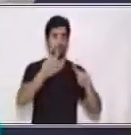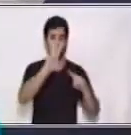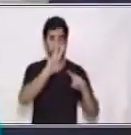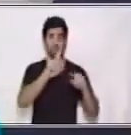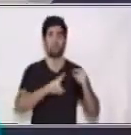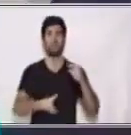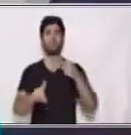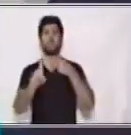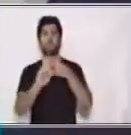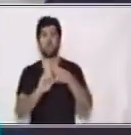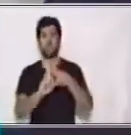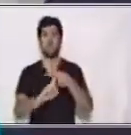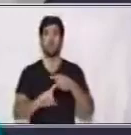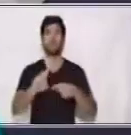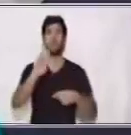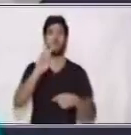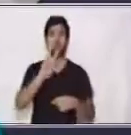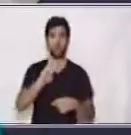segundo término